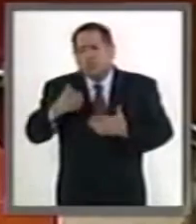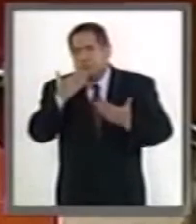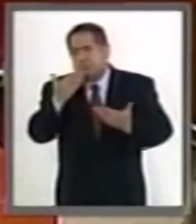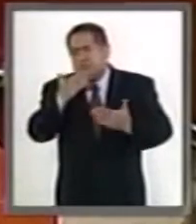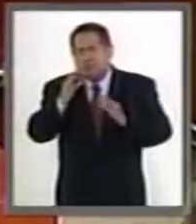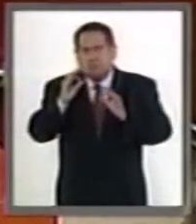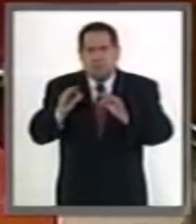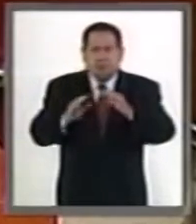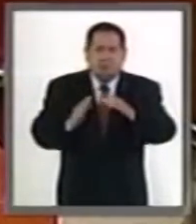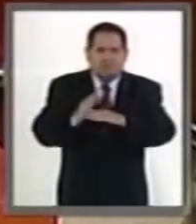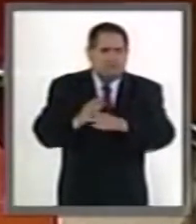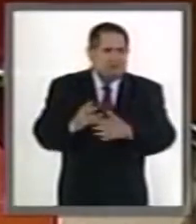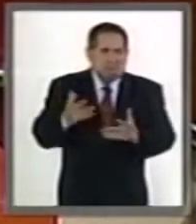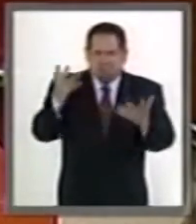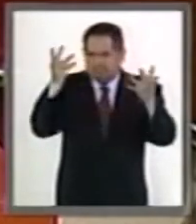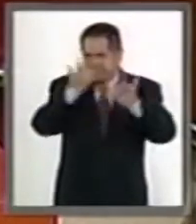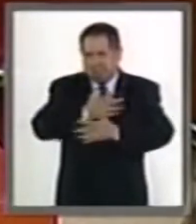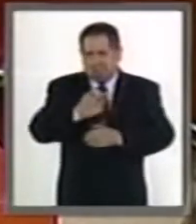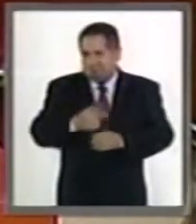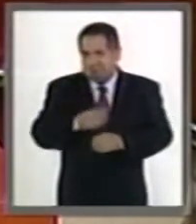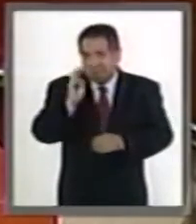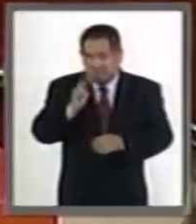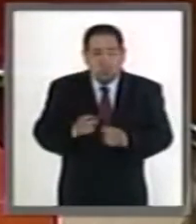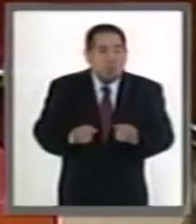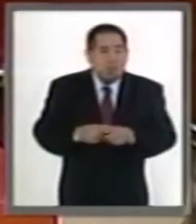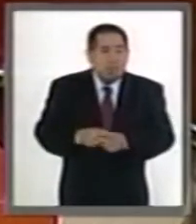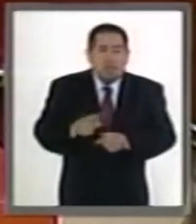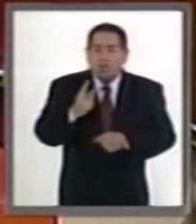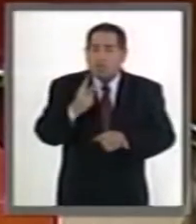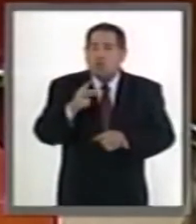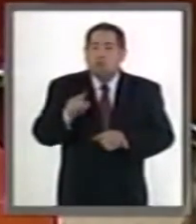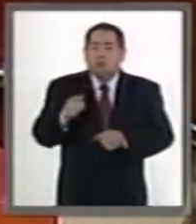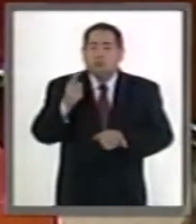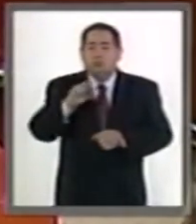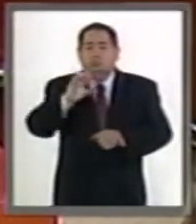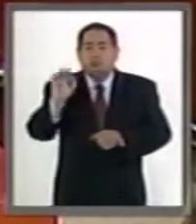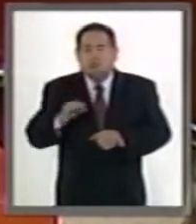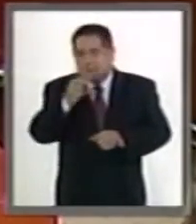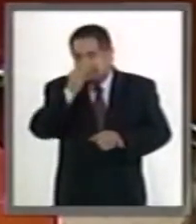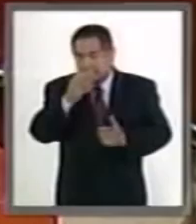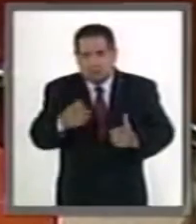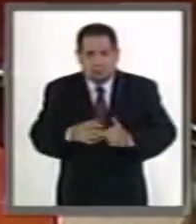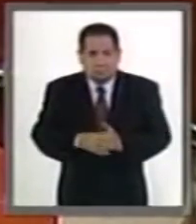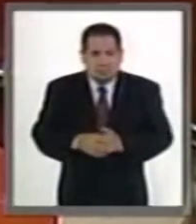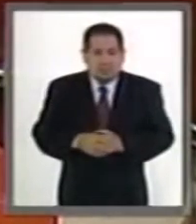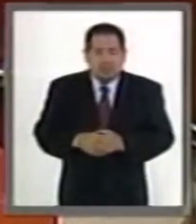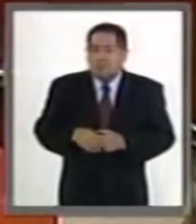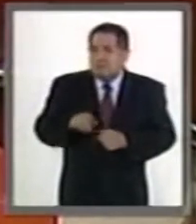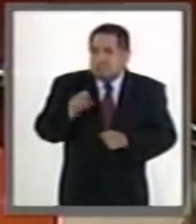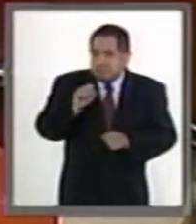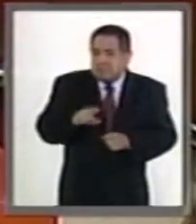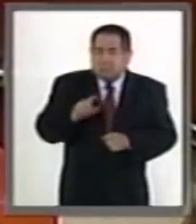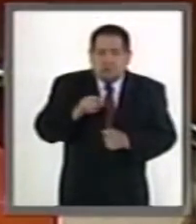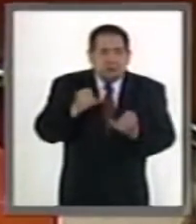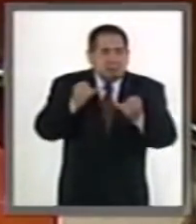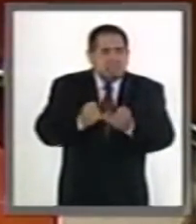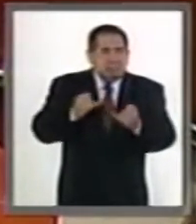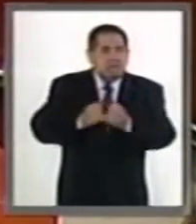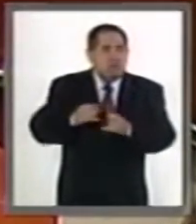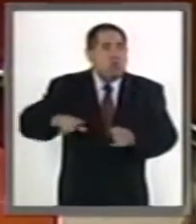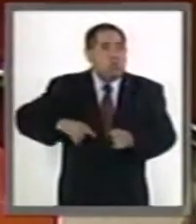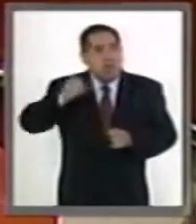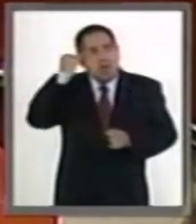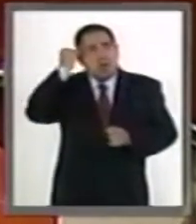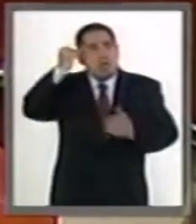que literalmente se estrelló contra una realidad del 2.1%. Es una constante que a cada estimación del crecimiento del gobierno